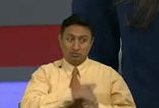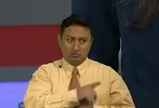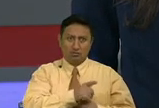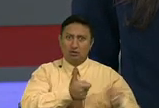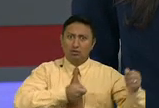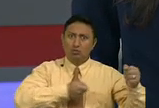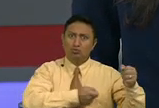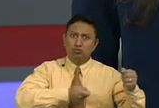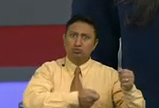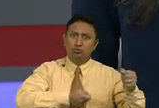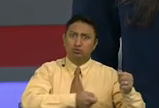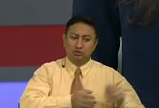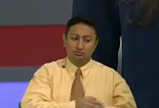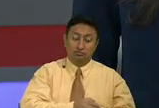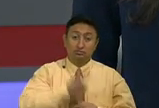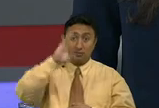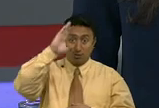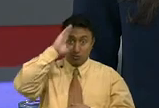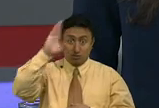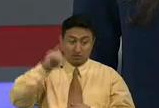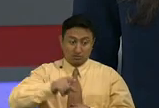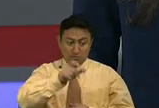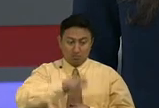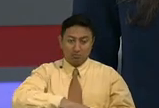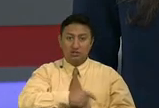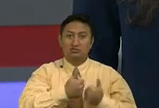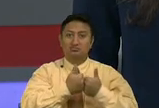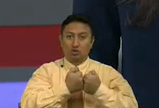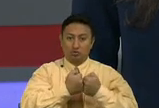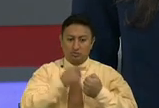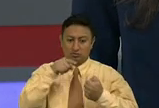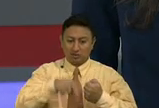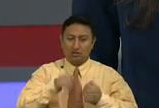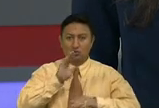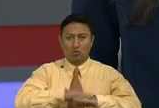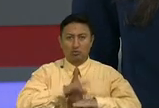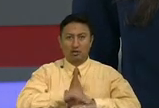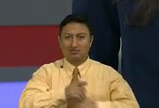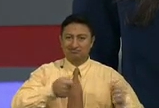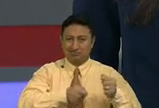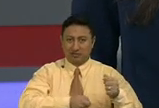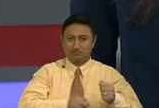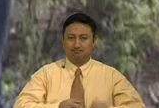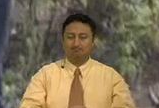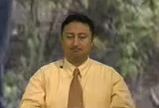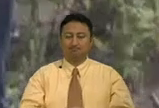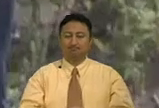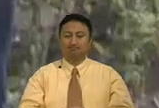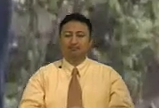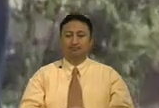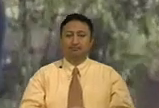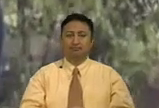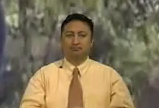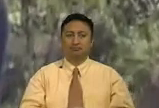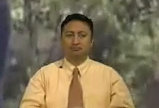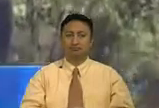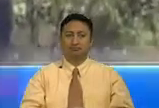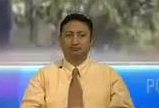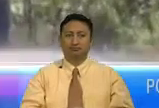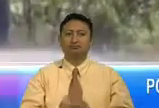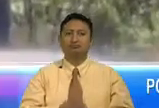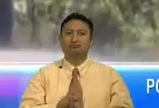Manabí. La policía busca a la pareja de la víctima principal sospechoso del crimen. Pensaron que era una